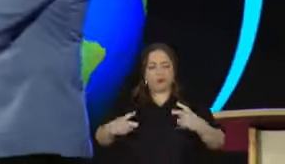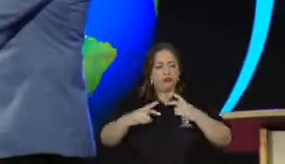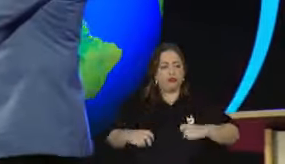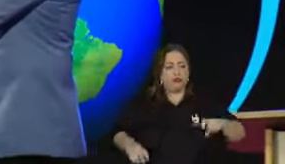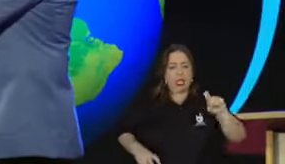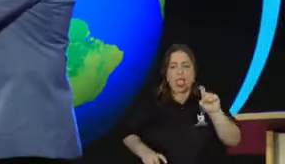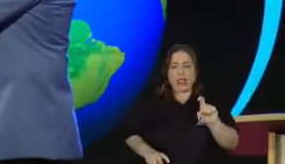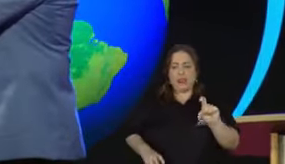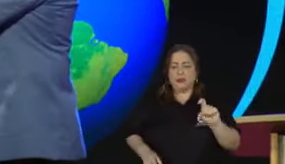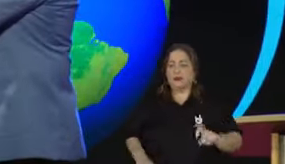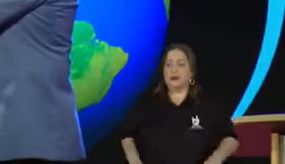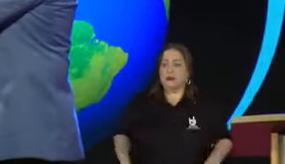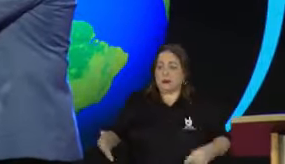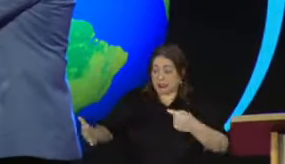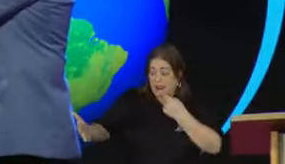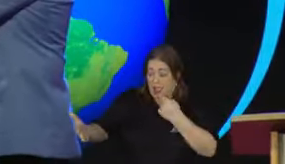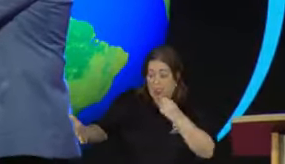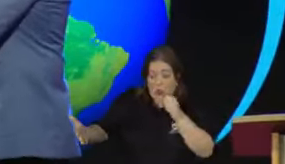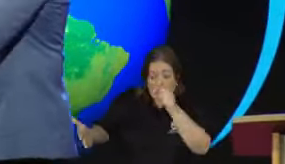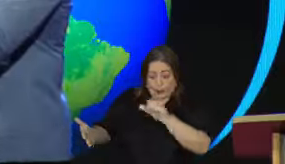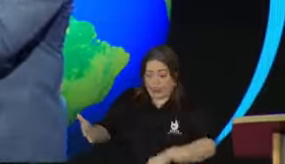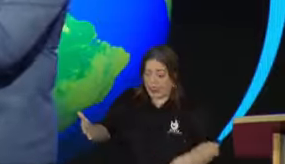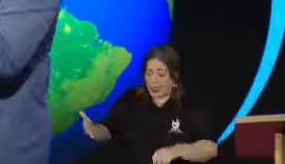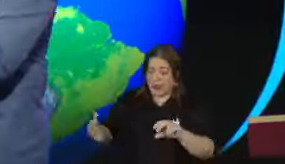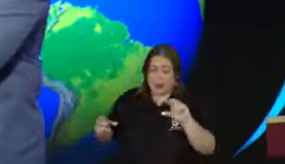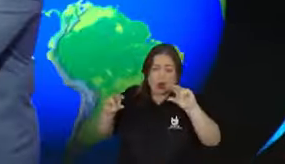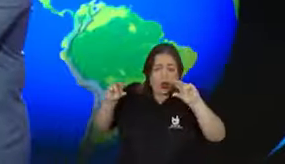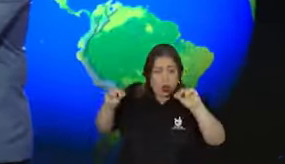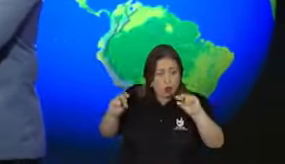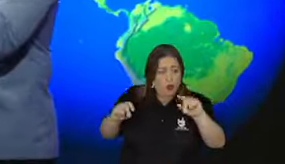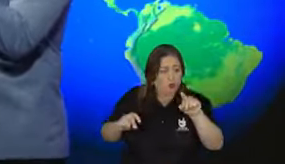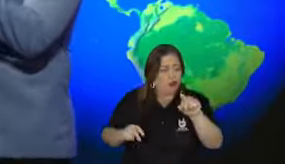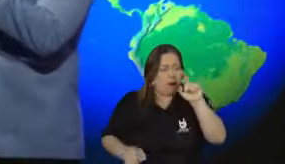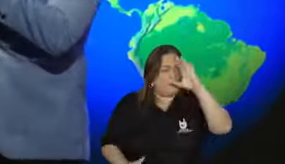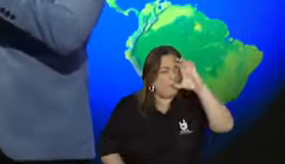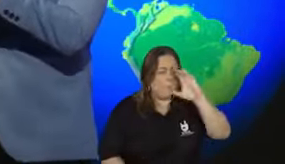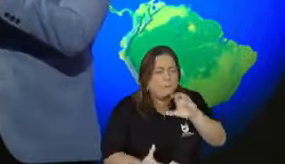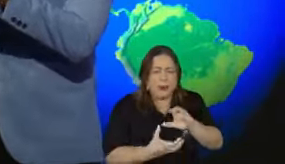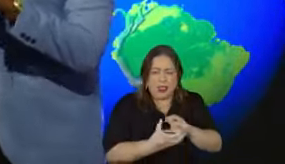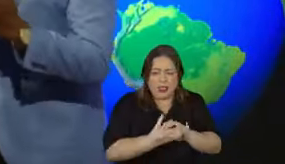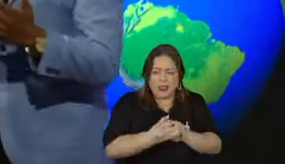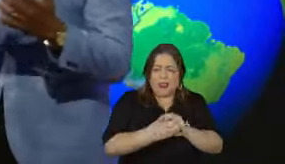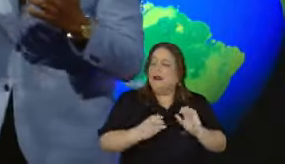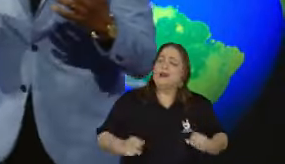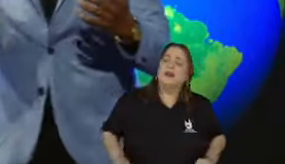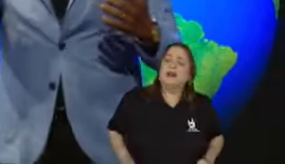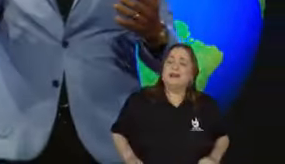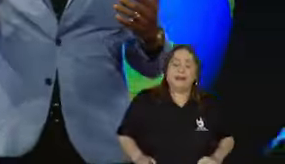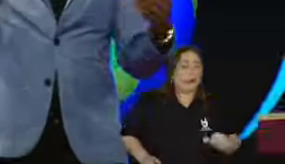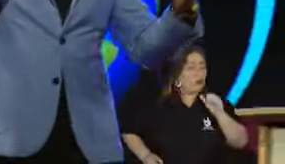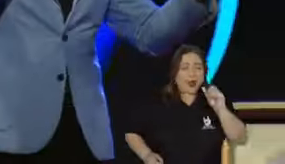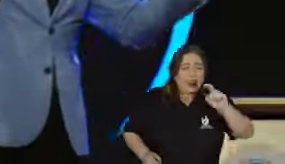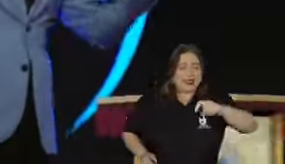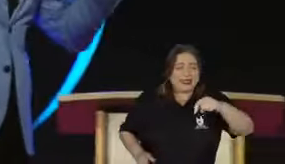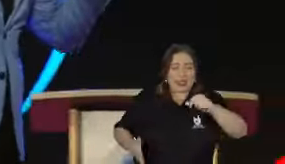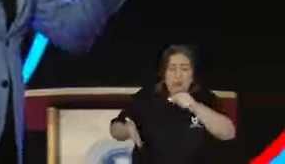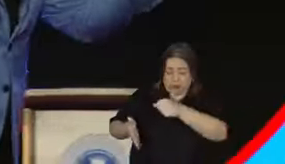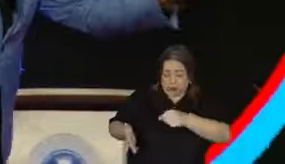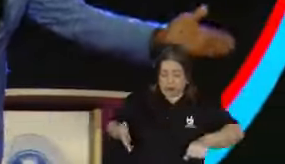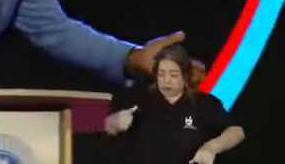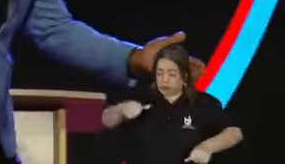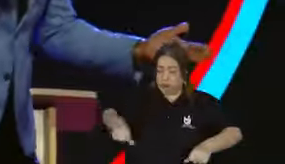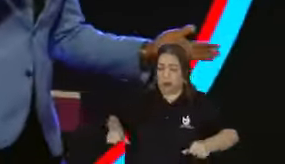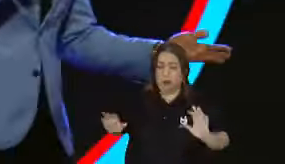decir: aquí no hay que operar. ¿Alguien lo está creyendo conmigo por este lado? No hay que operar. No hay que ir al